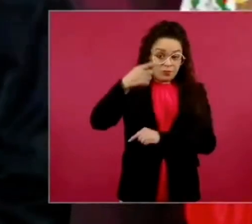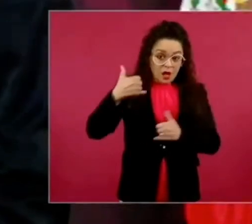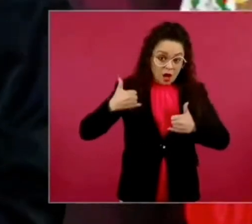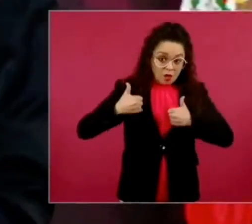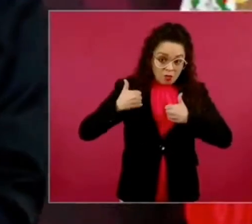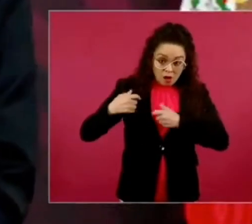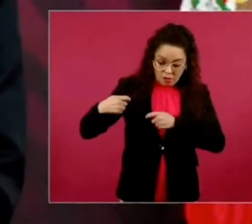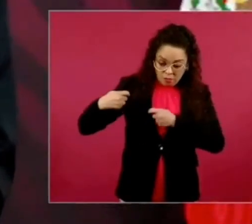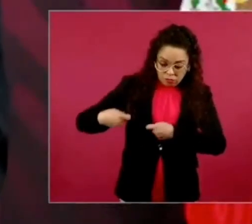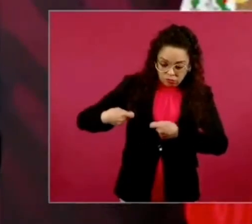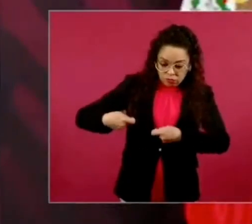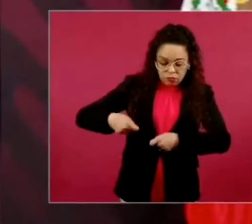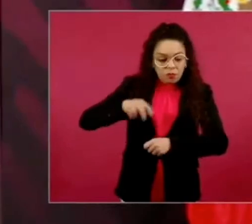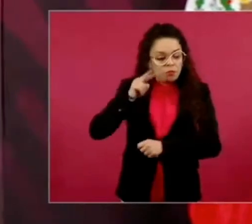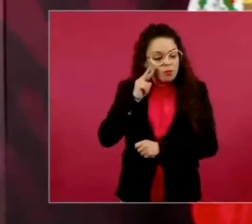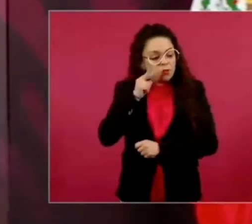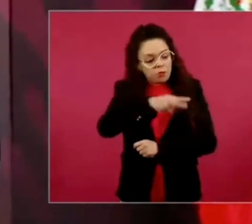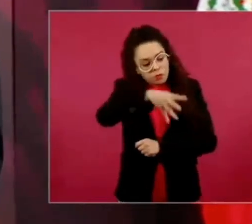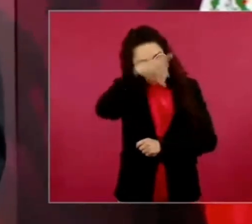Malo sería